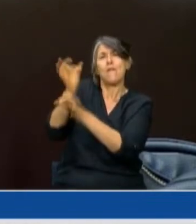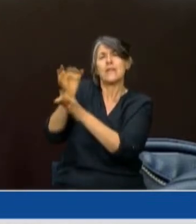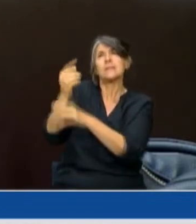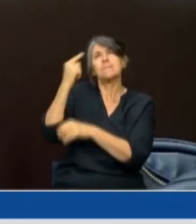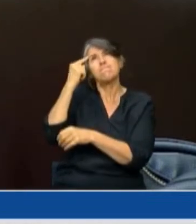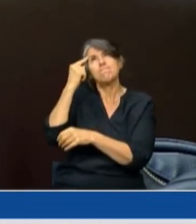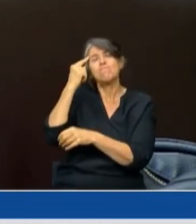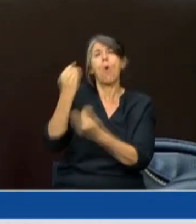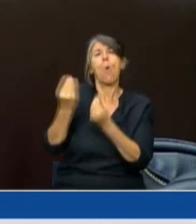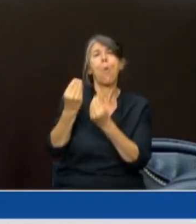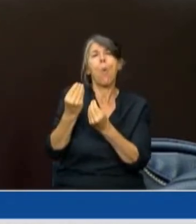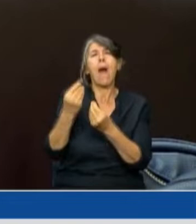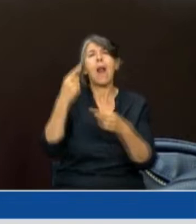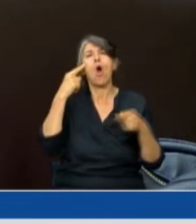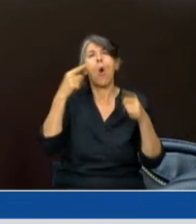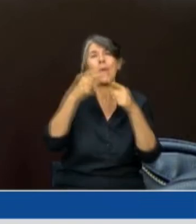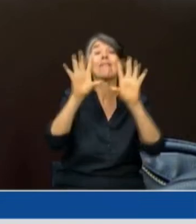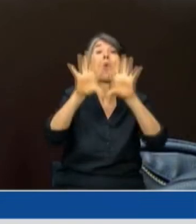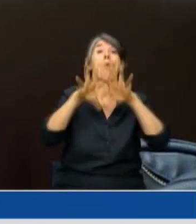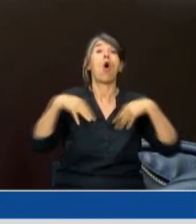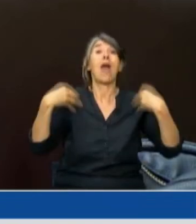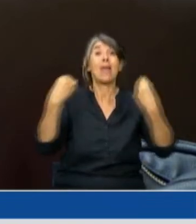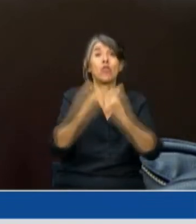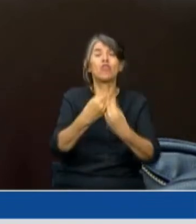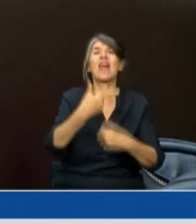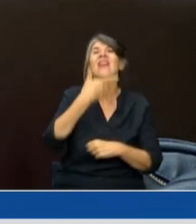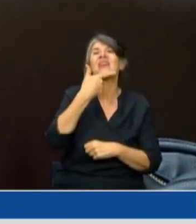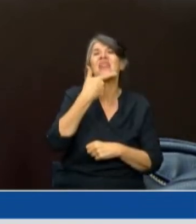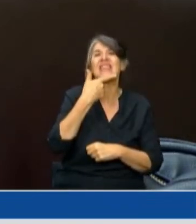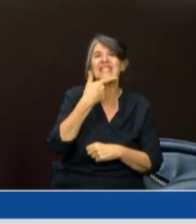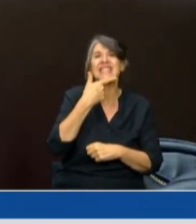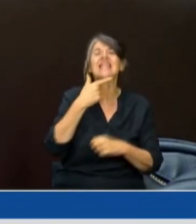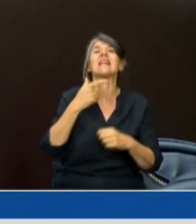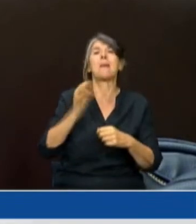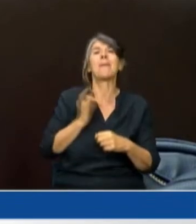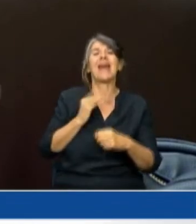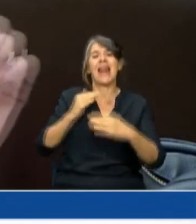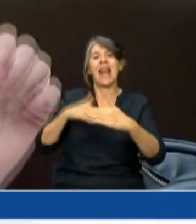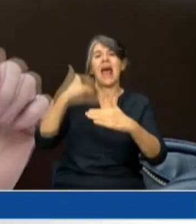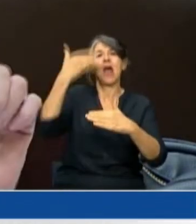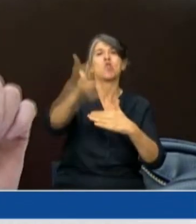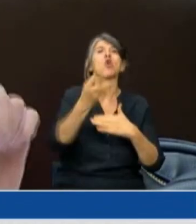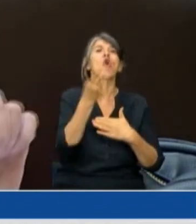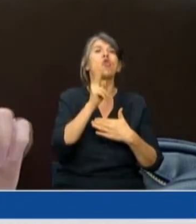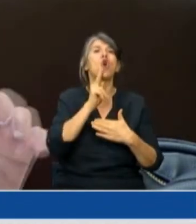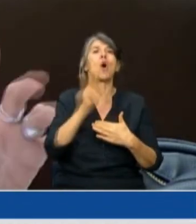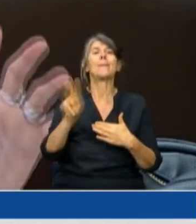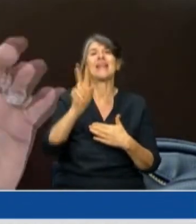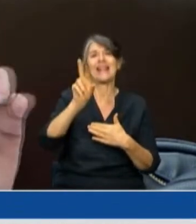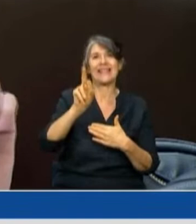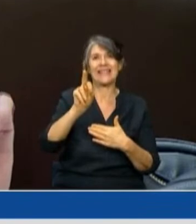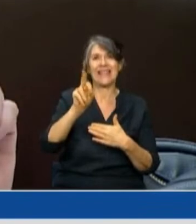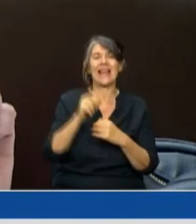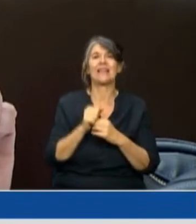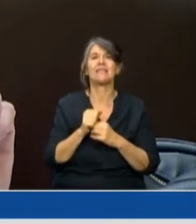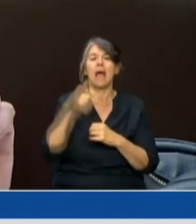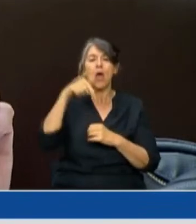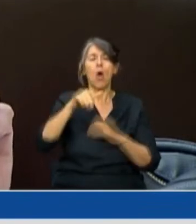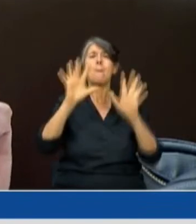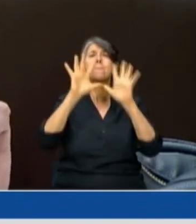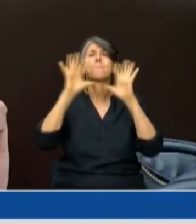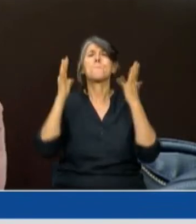estos objetivos. 17, Agenda 2030. El mundo enfrenta